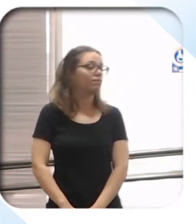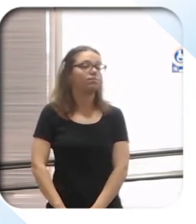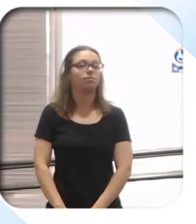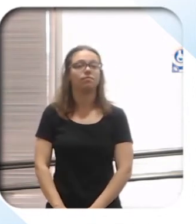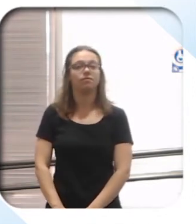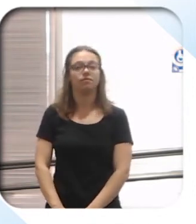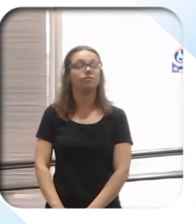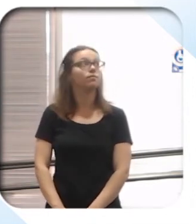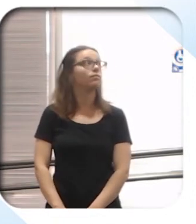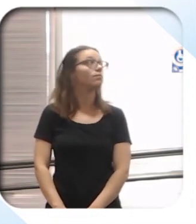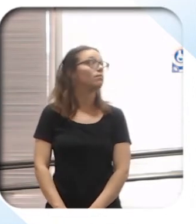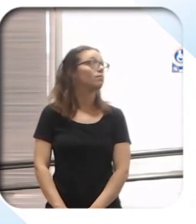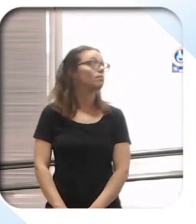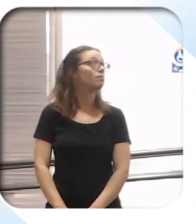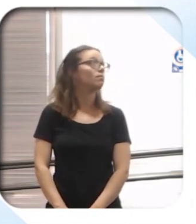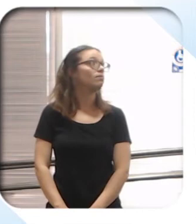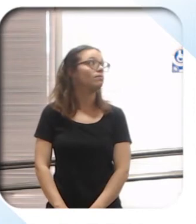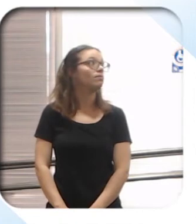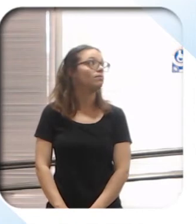Seguimos.